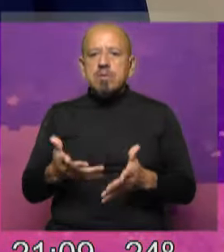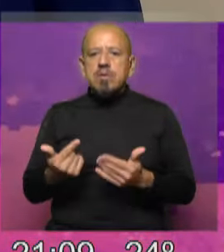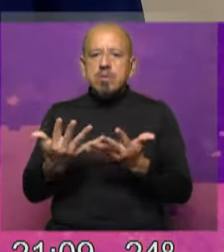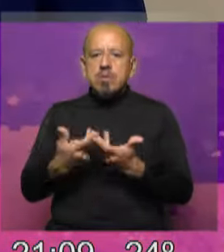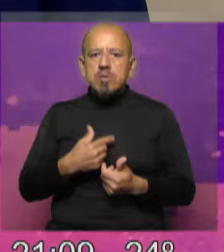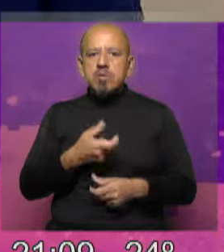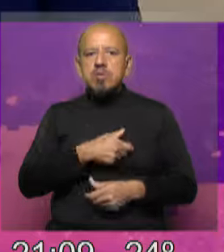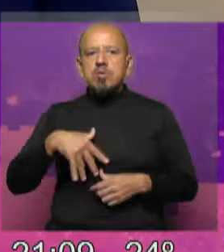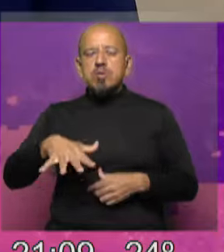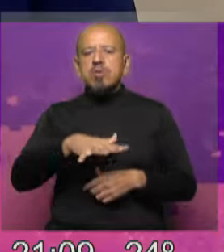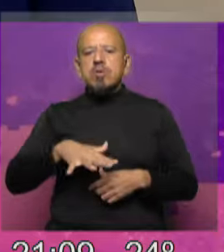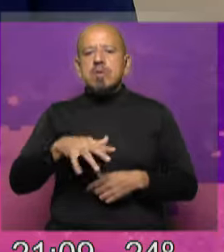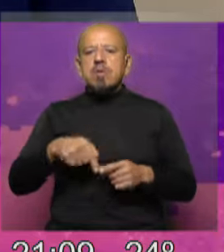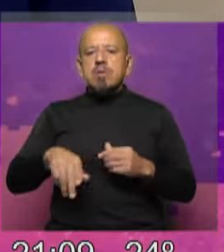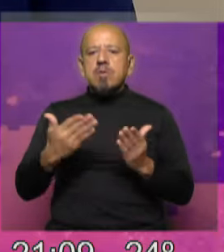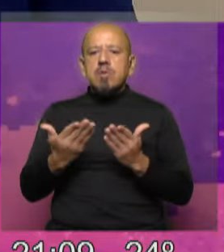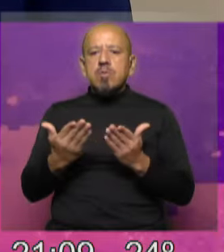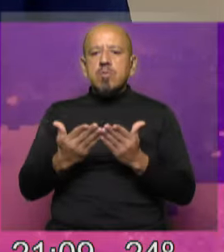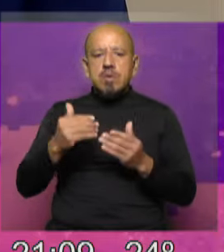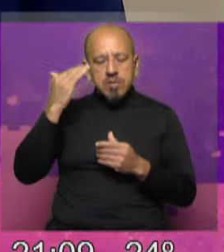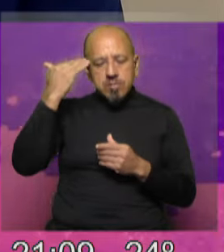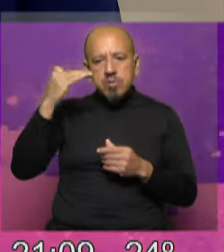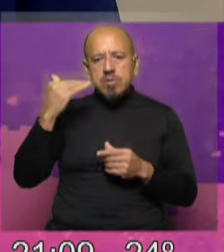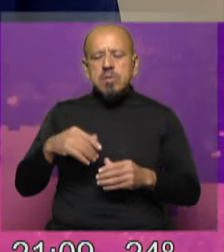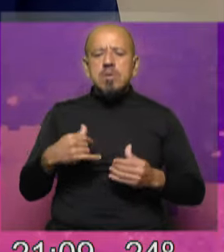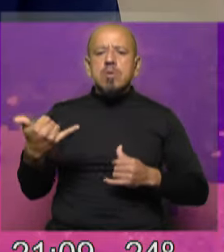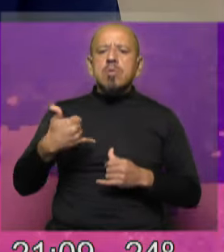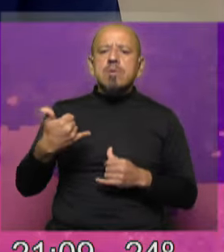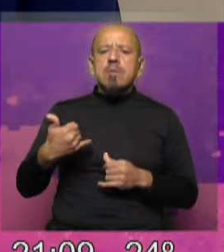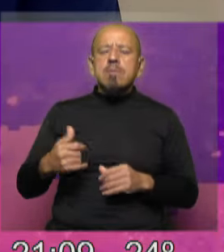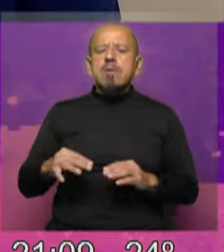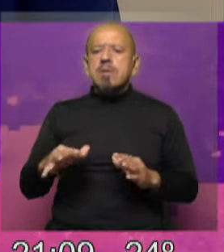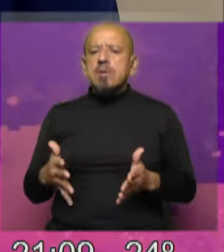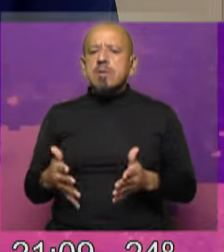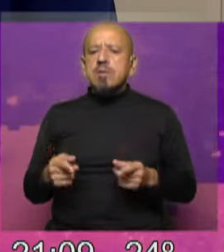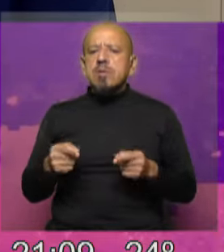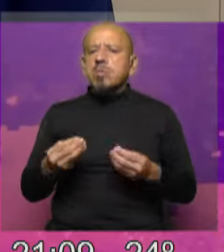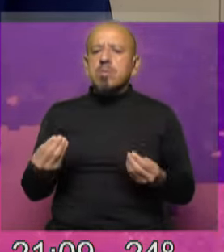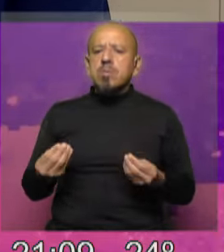sociales y también, como tú decías, para estudiantes y para docentes. Contame un poquito cómo surge